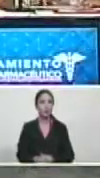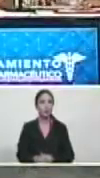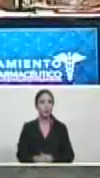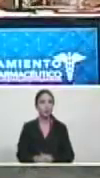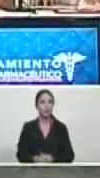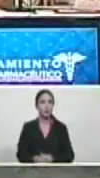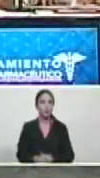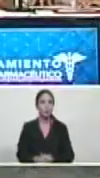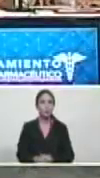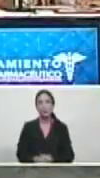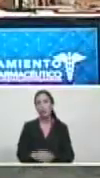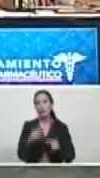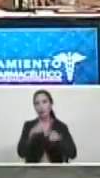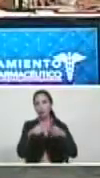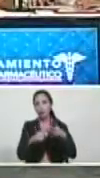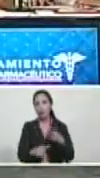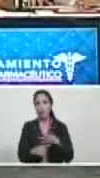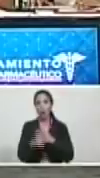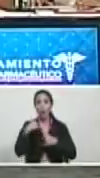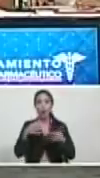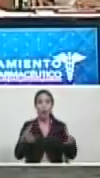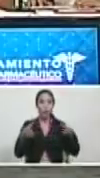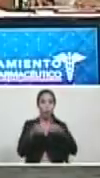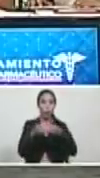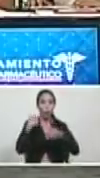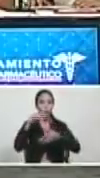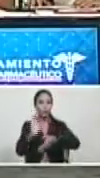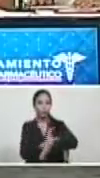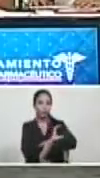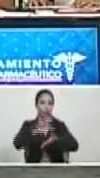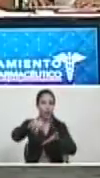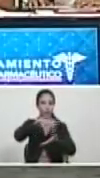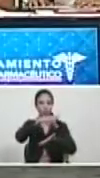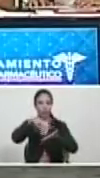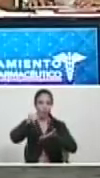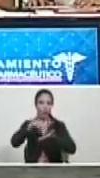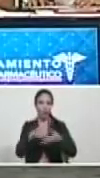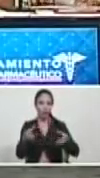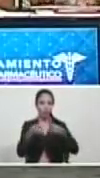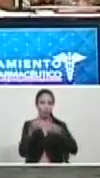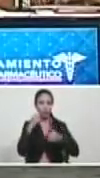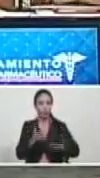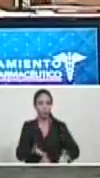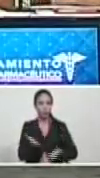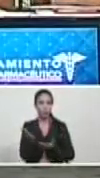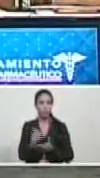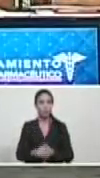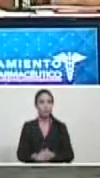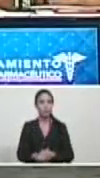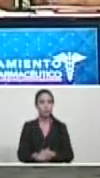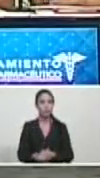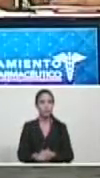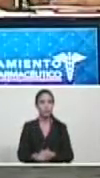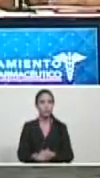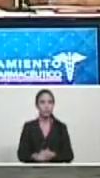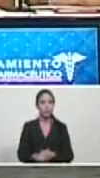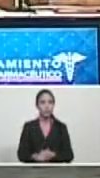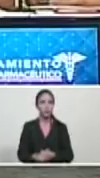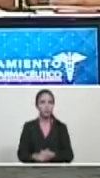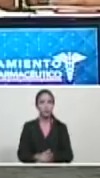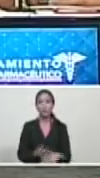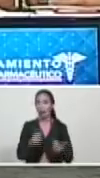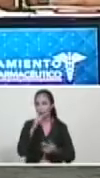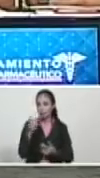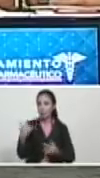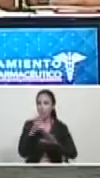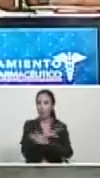de la Fundación Escuela Soga el Cabrestero. Fiesta en el Orza, ayer fue la fiesta en el Orza, 19 de marzo,